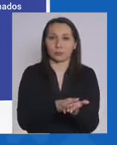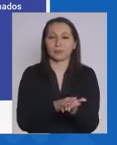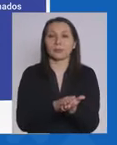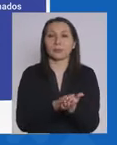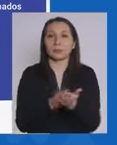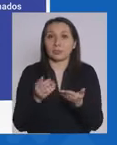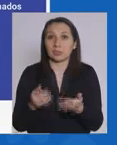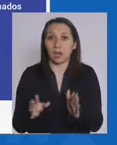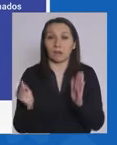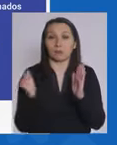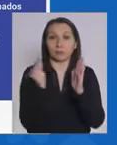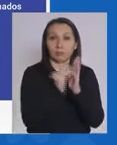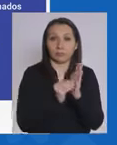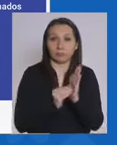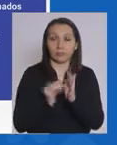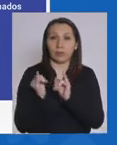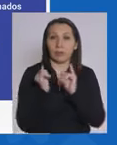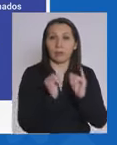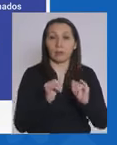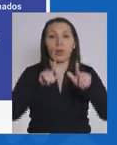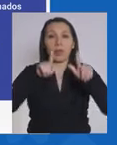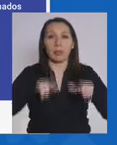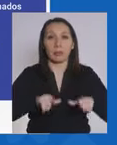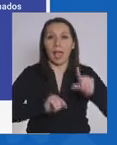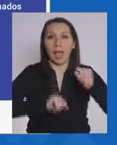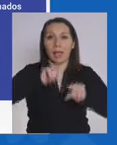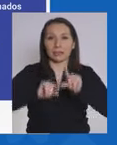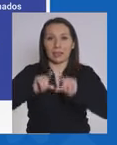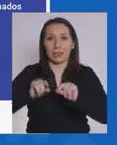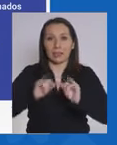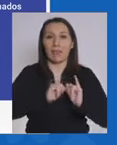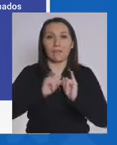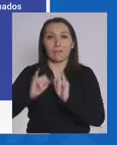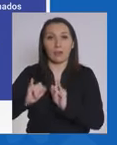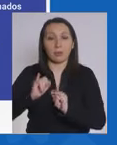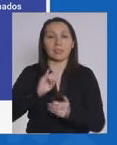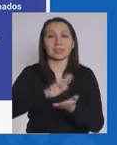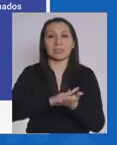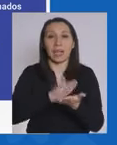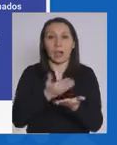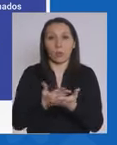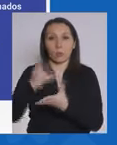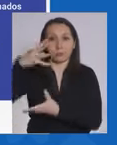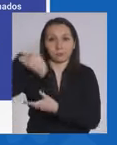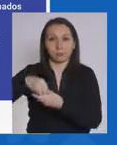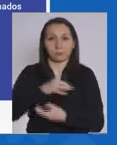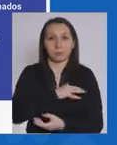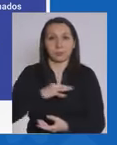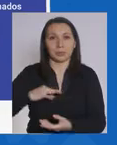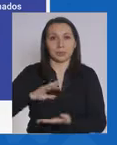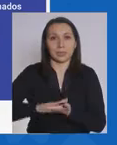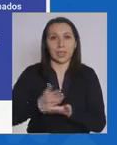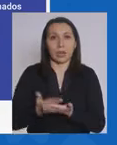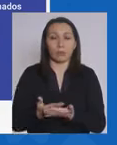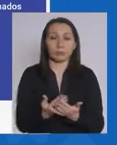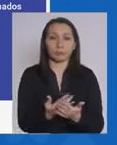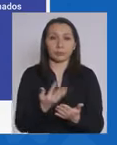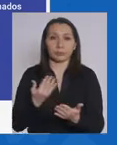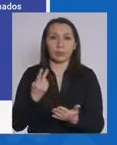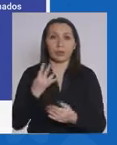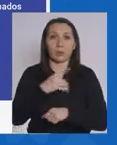a los decesos informados por el departamento de estadísticas e información en salud del ministerio de salud durante las